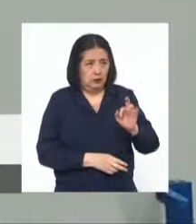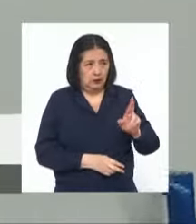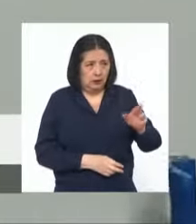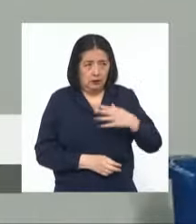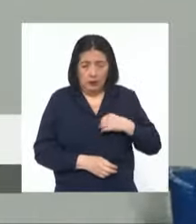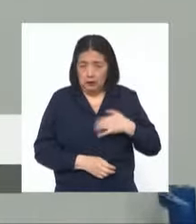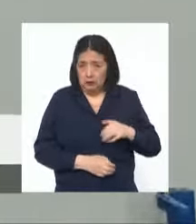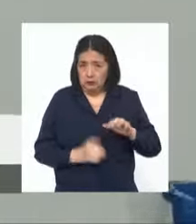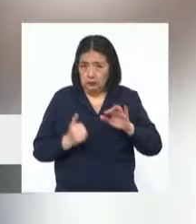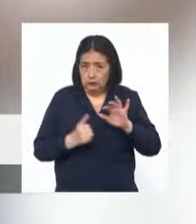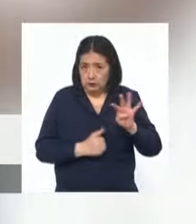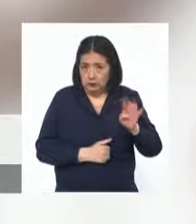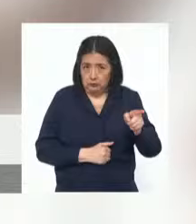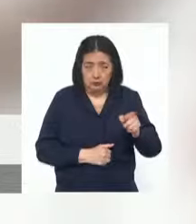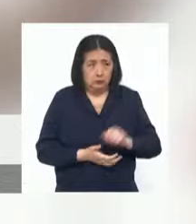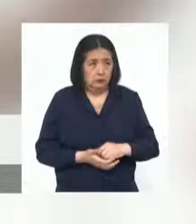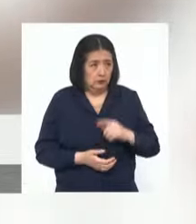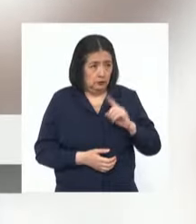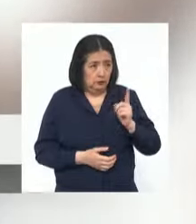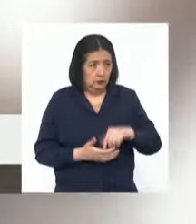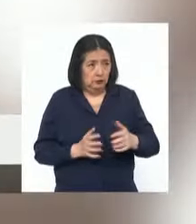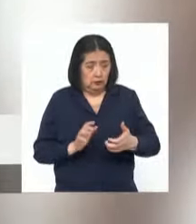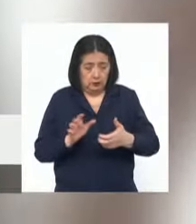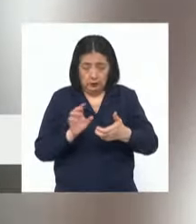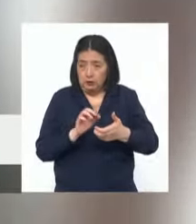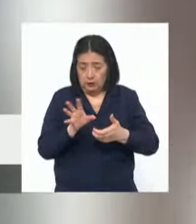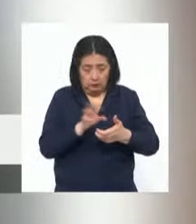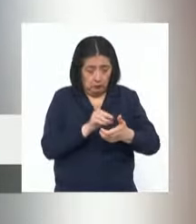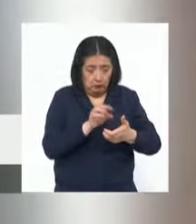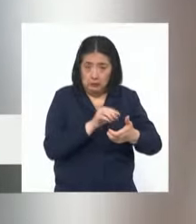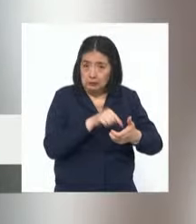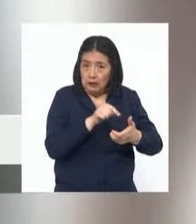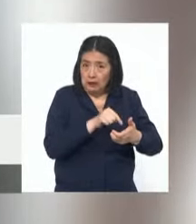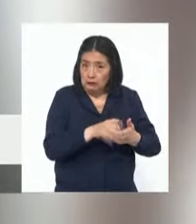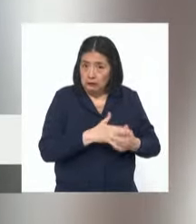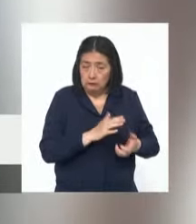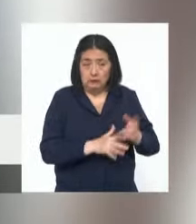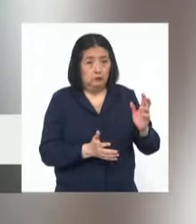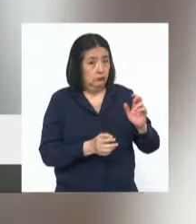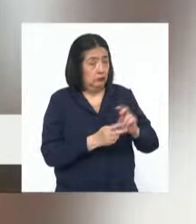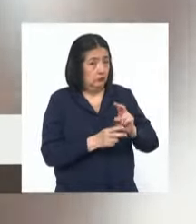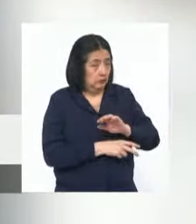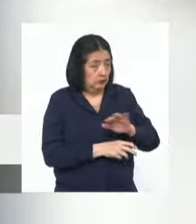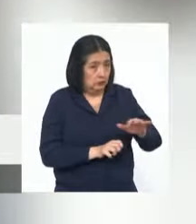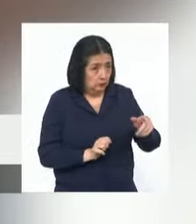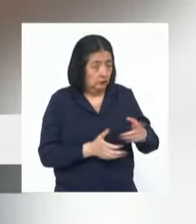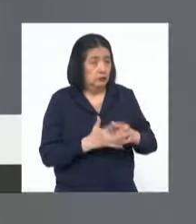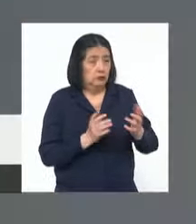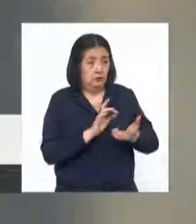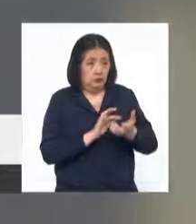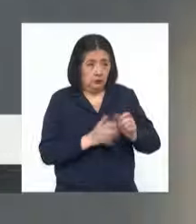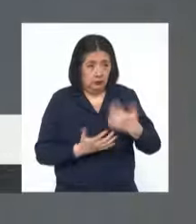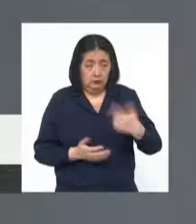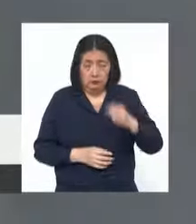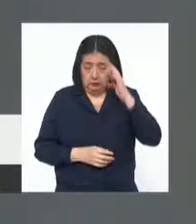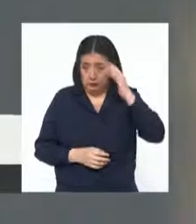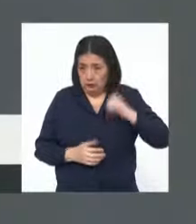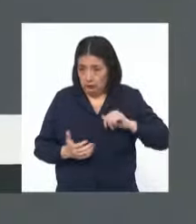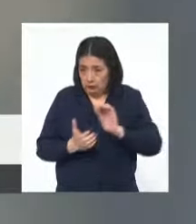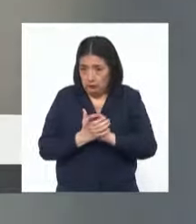hombre de 64 años acusado de grabar y almacenar pornografía infantil en su celular. Fue intervenido por serenos